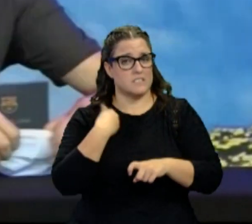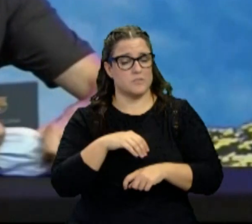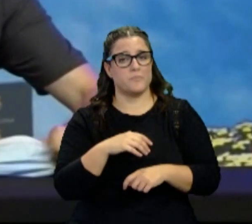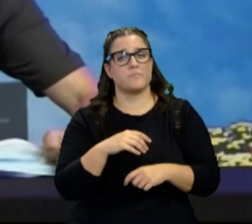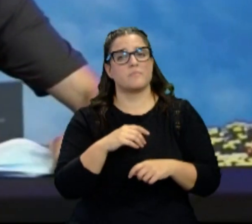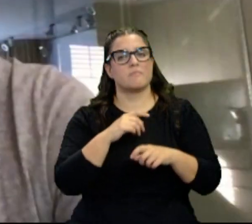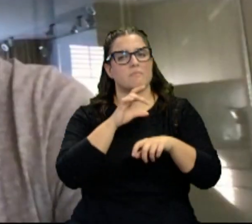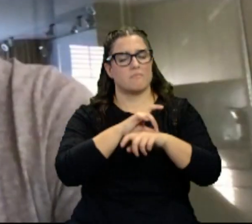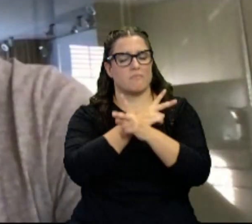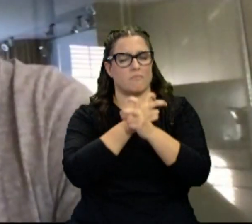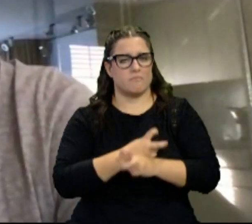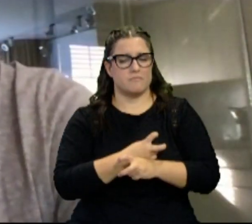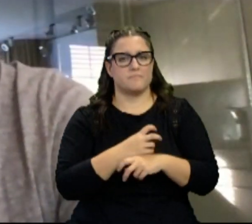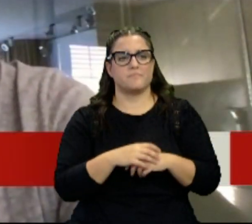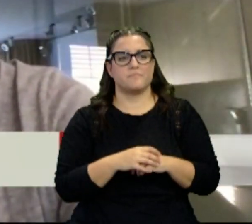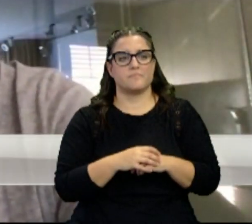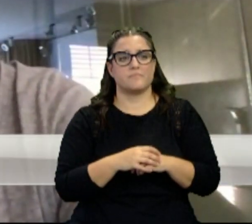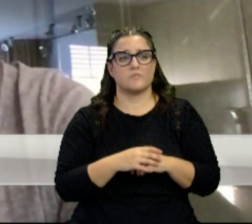lateral amiotrófica. Desgraciadamente